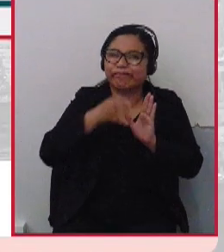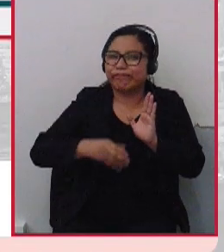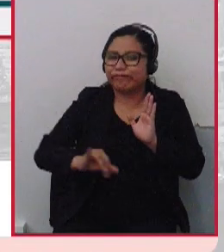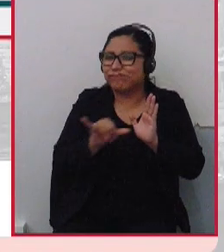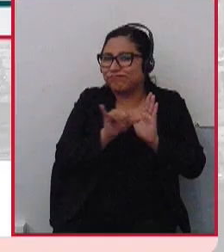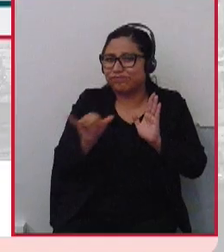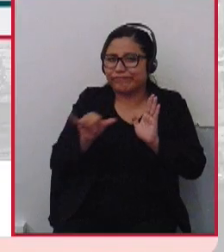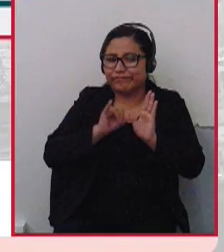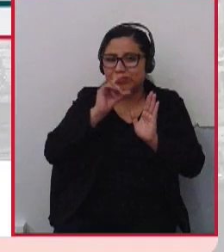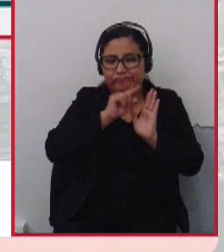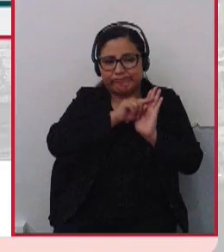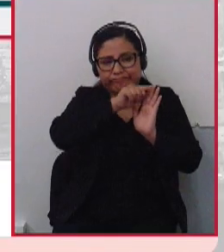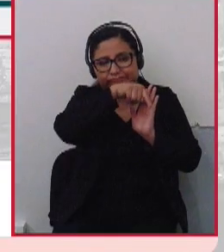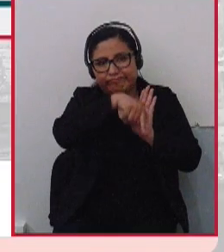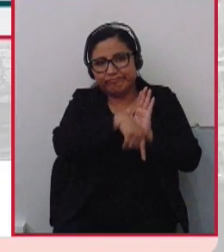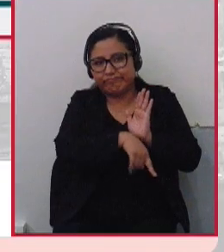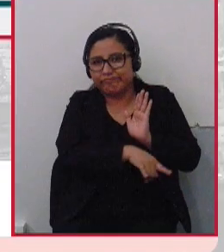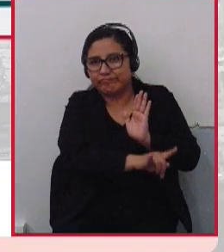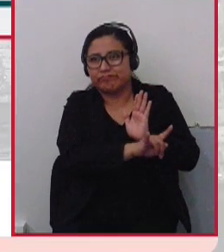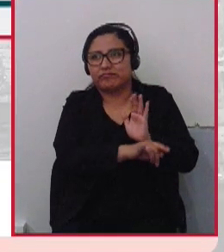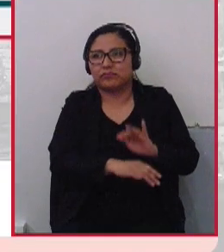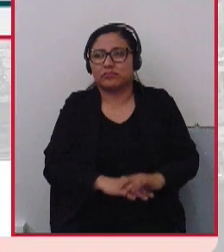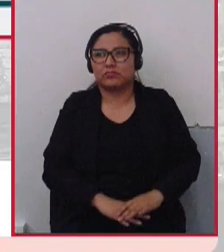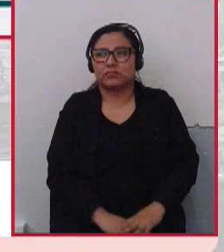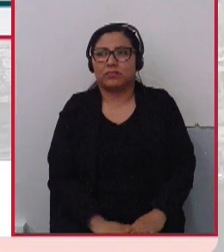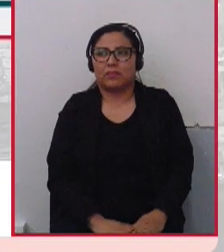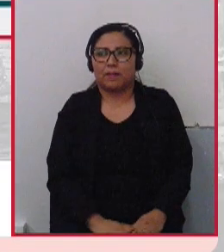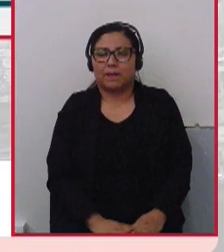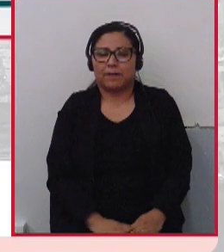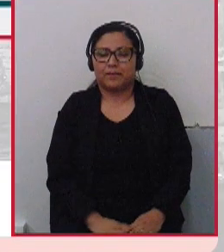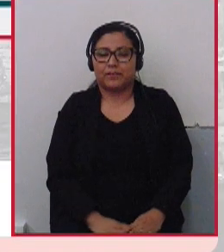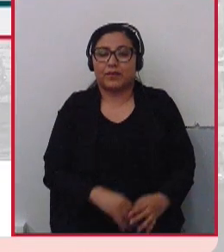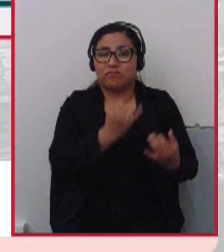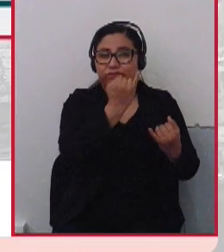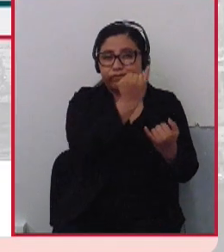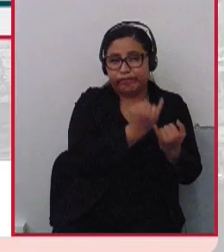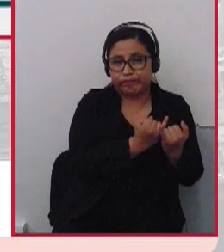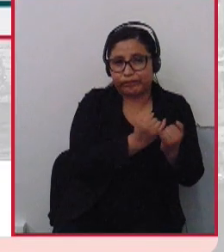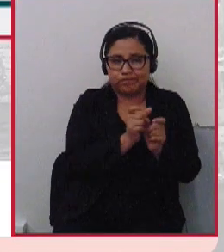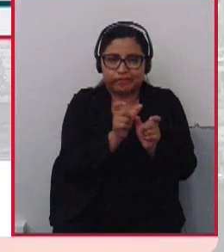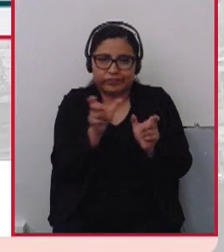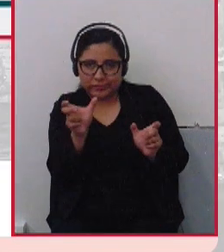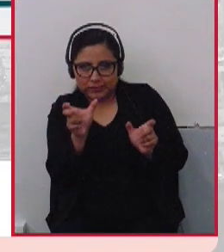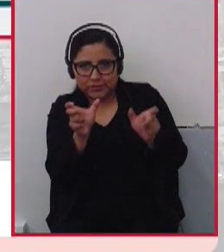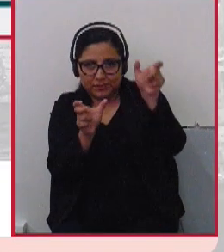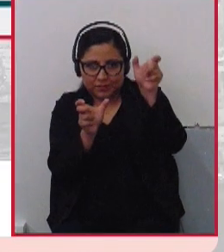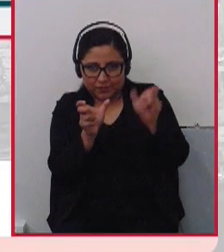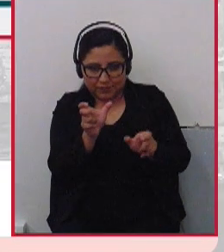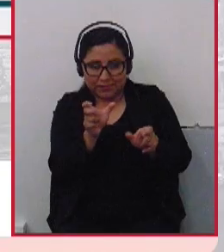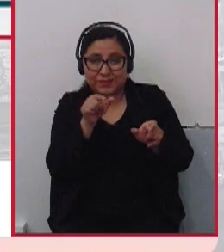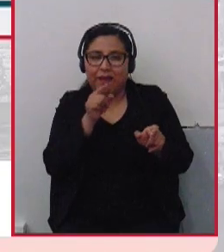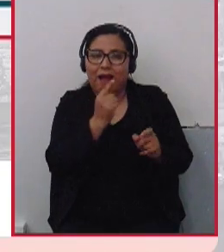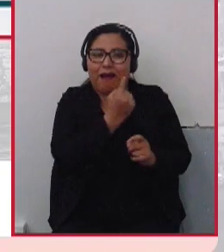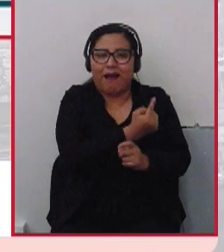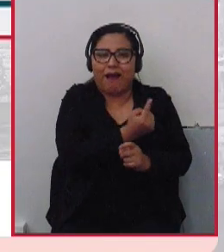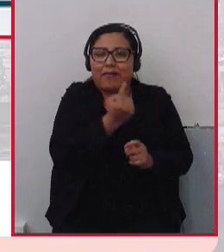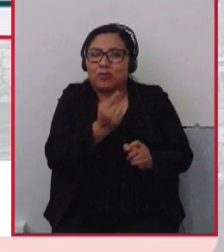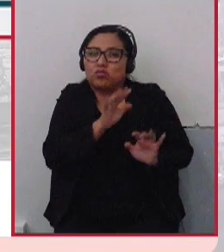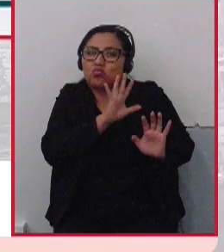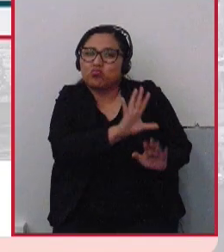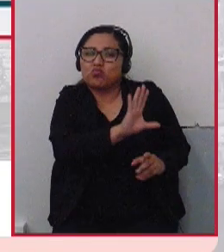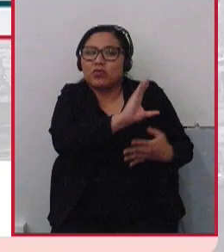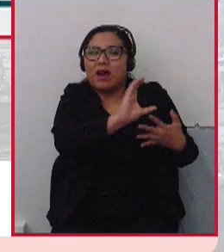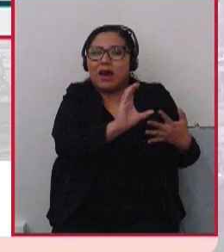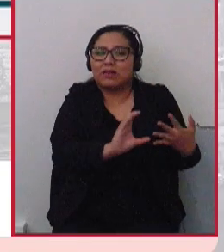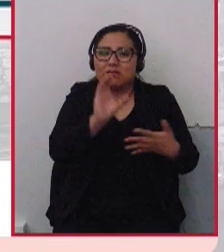¿no? Básicamente, región fina, región gruesa. Y cada uno tiene sus